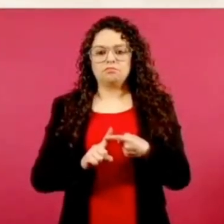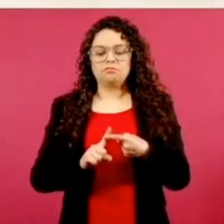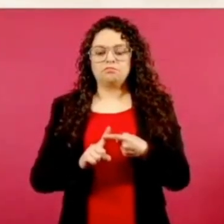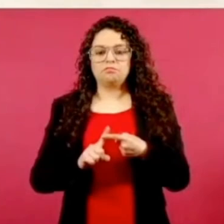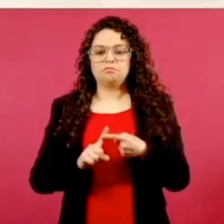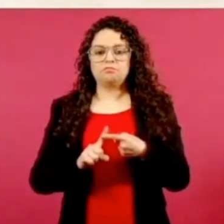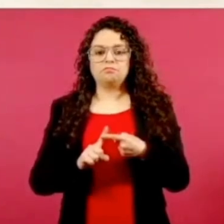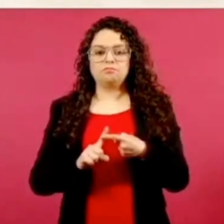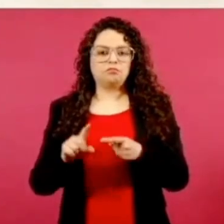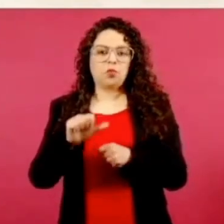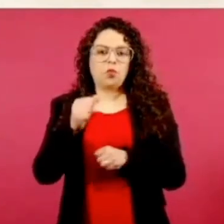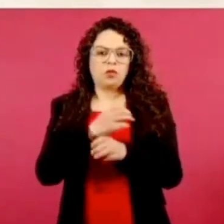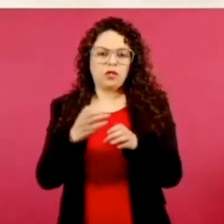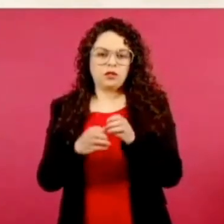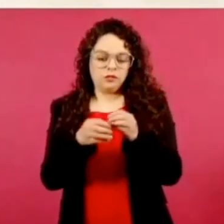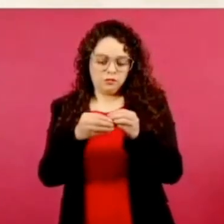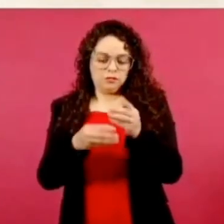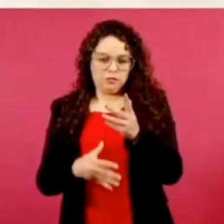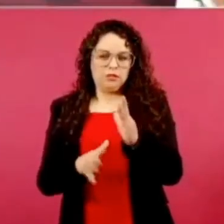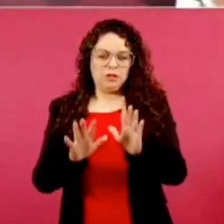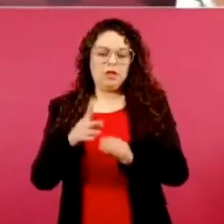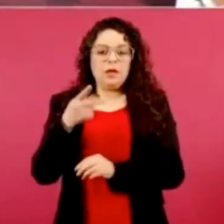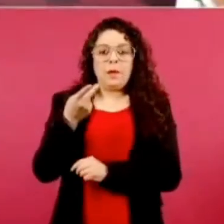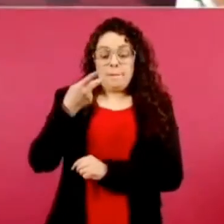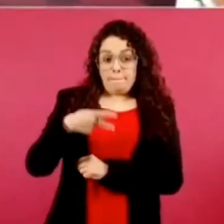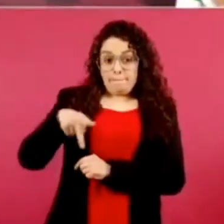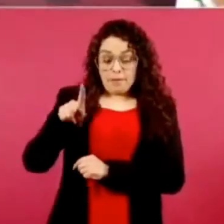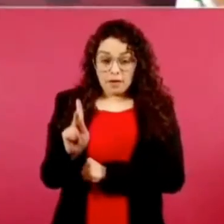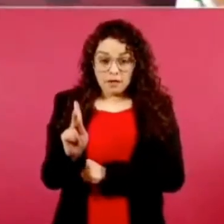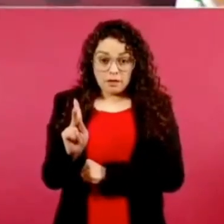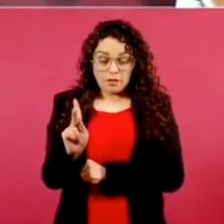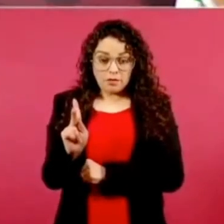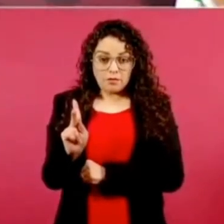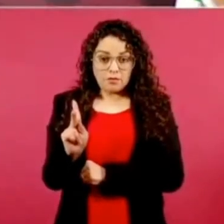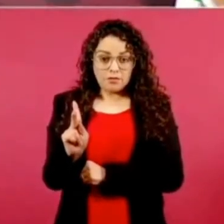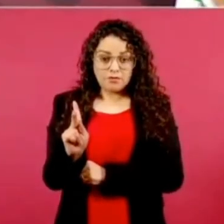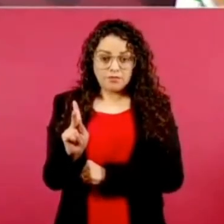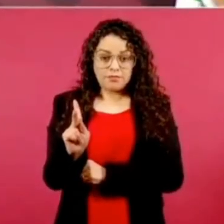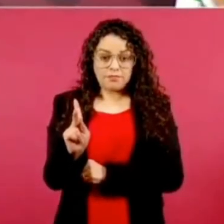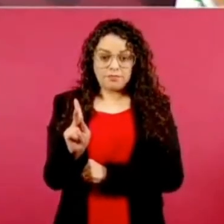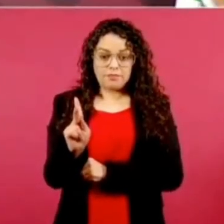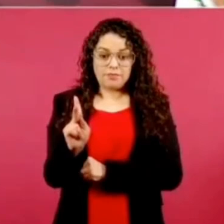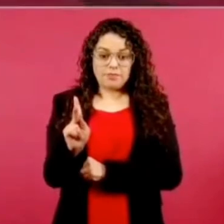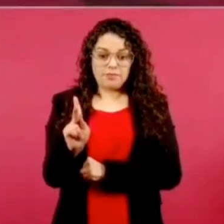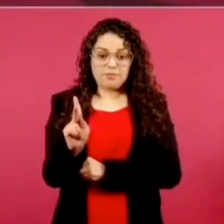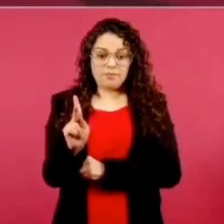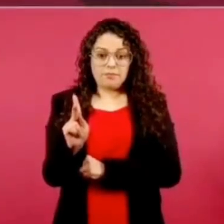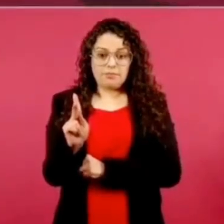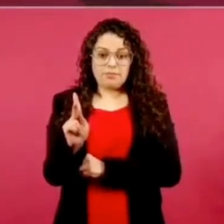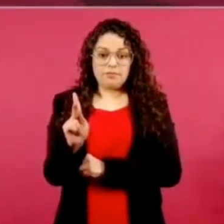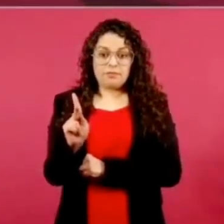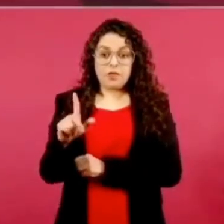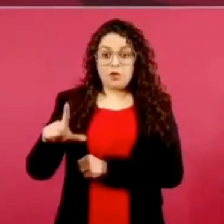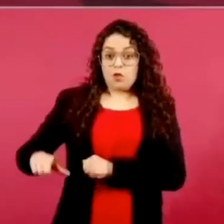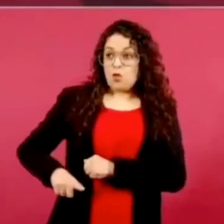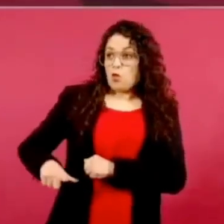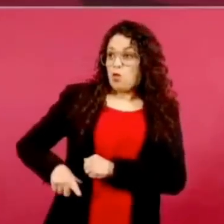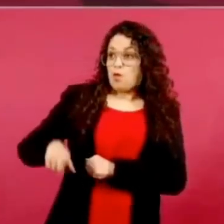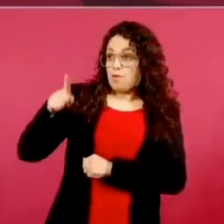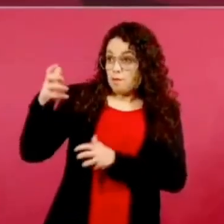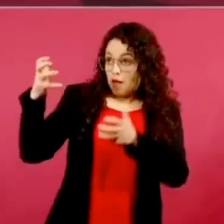Pero no es porque de eso va a comer.